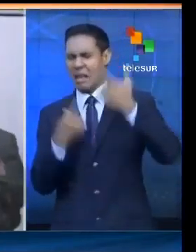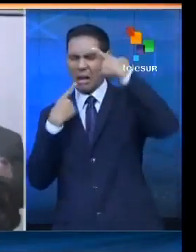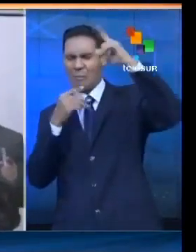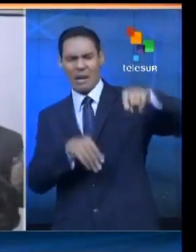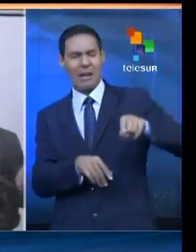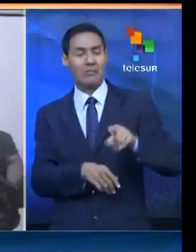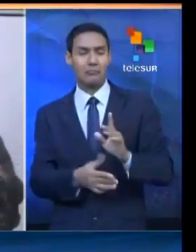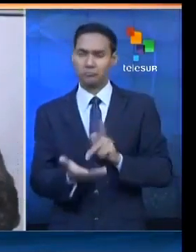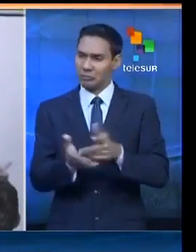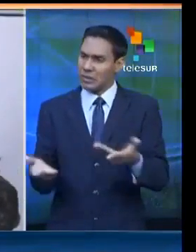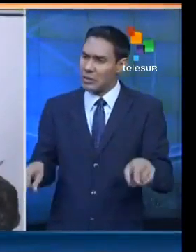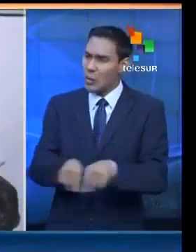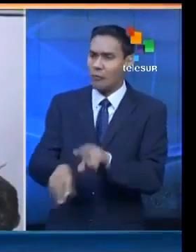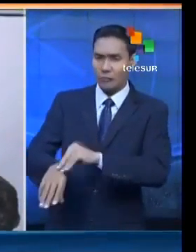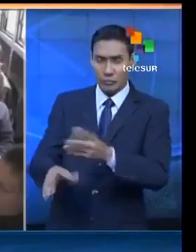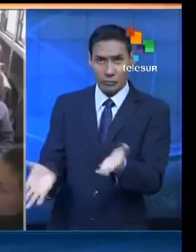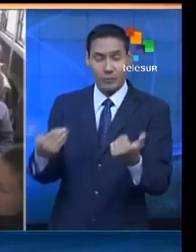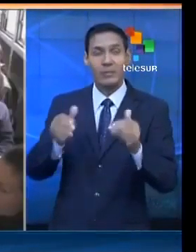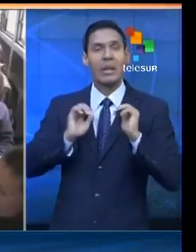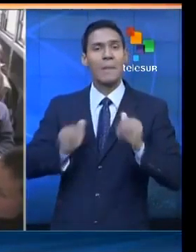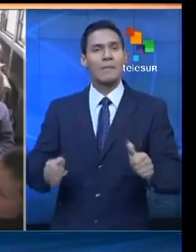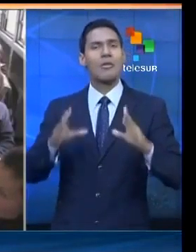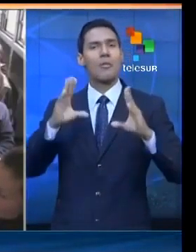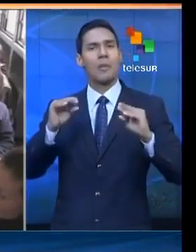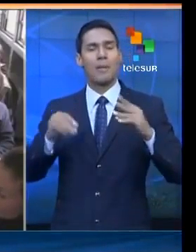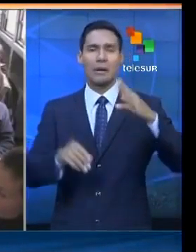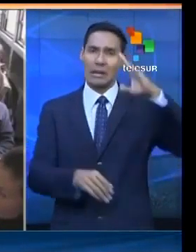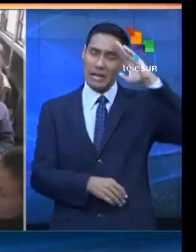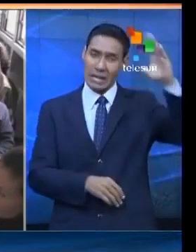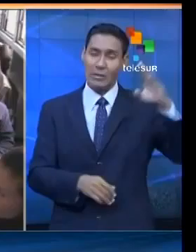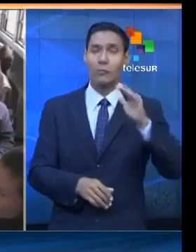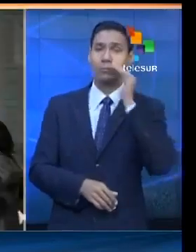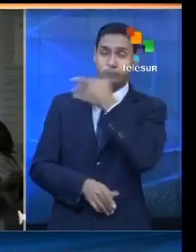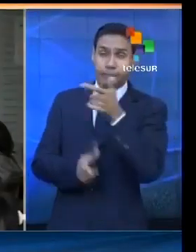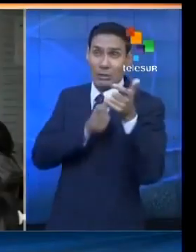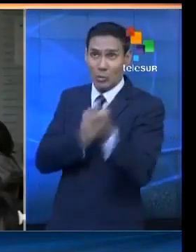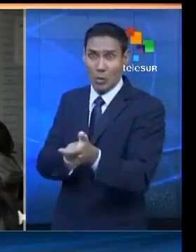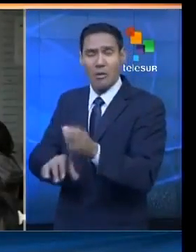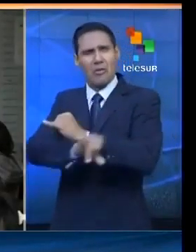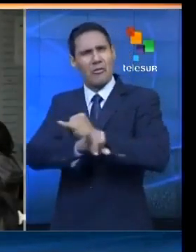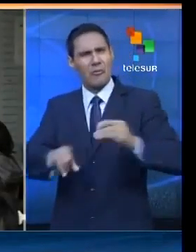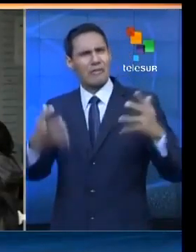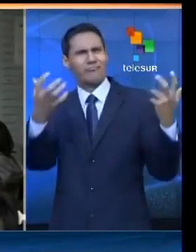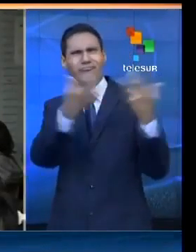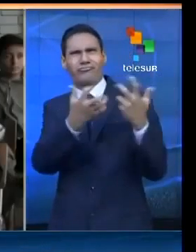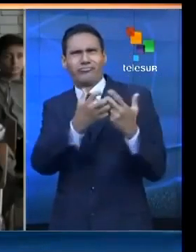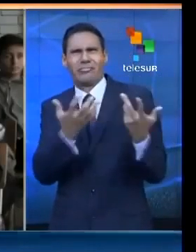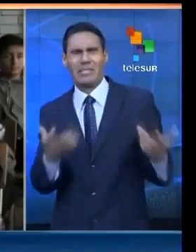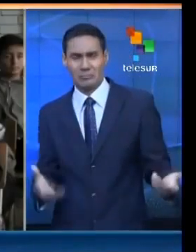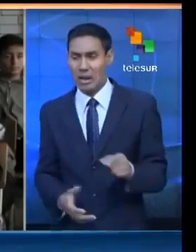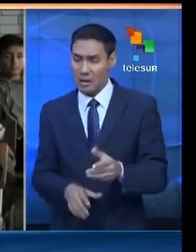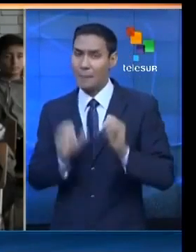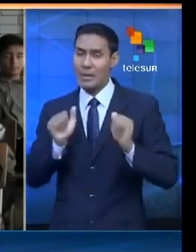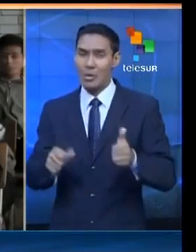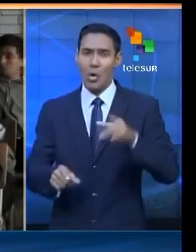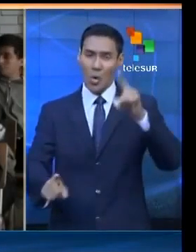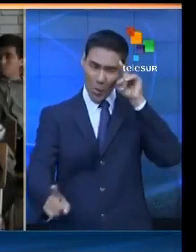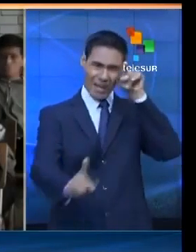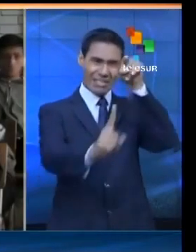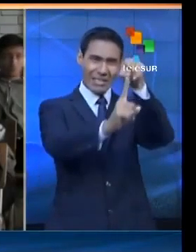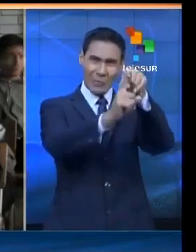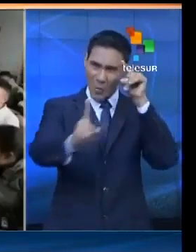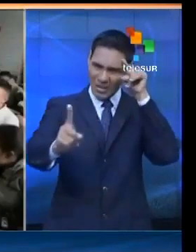Igualmente la pedagogía de la paz, el inicio de los diálogos con el Ejército de Liberación Nacional y el cese al fuego bilateral se convierten en los objetivos a